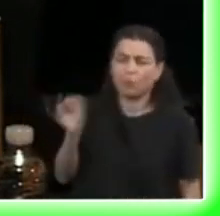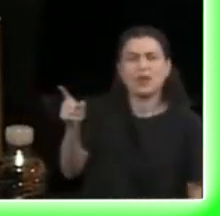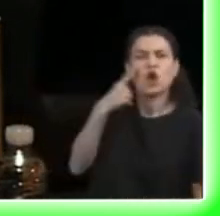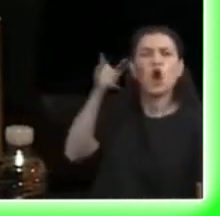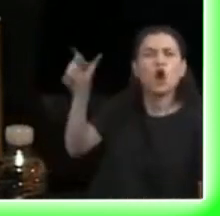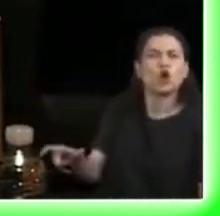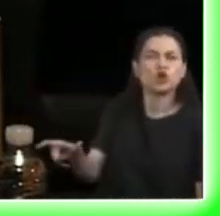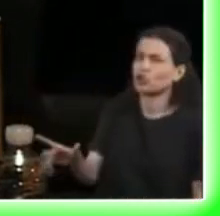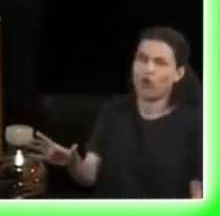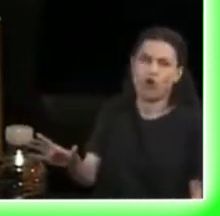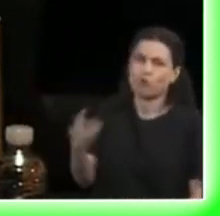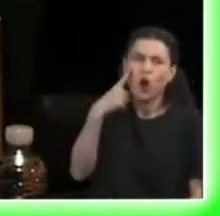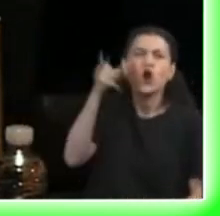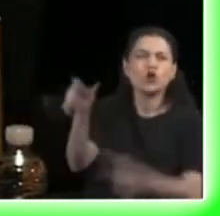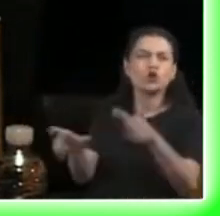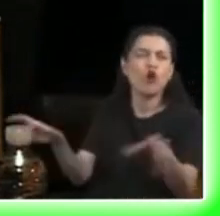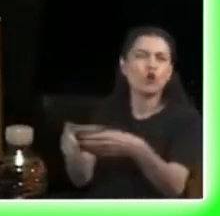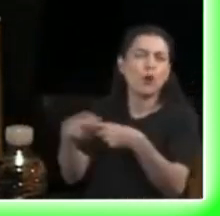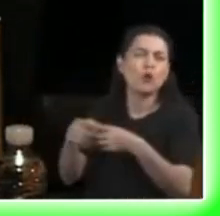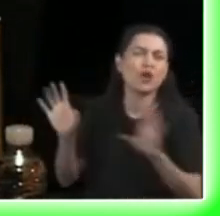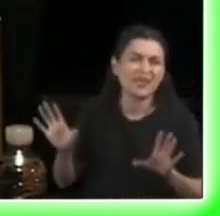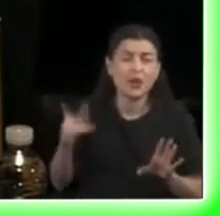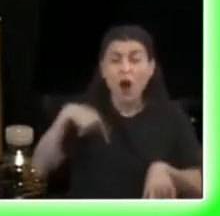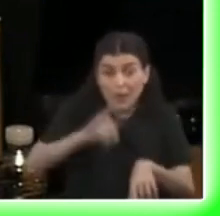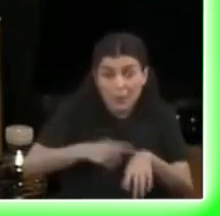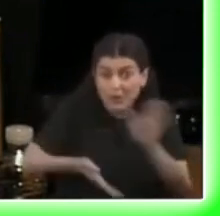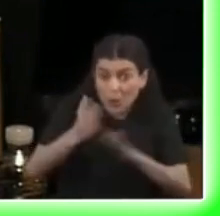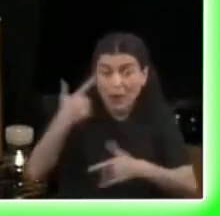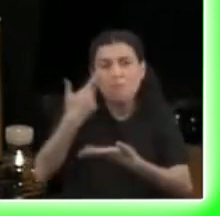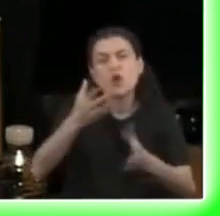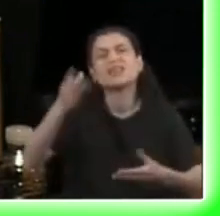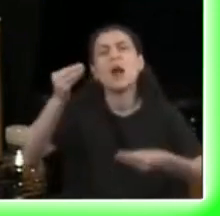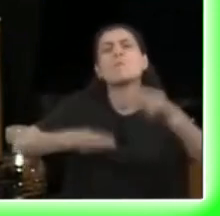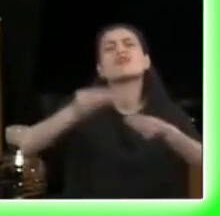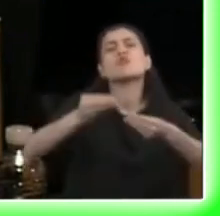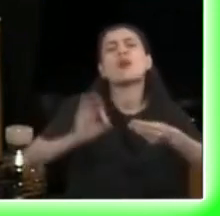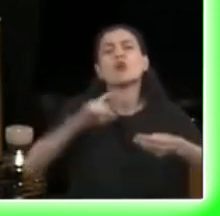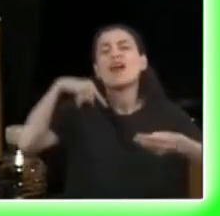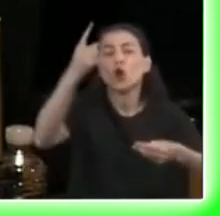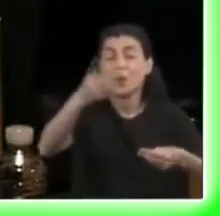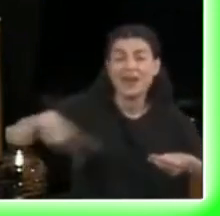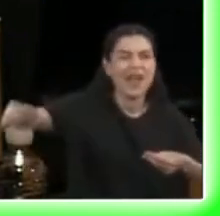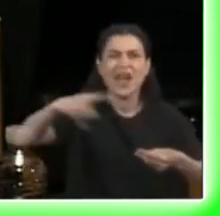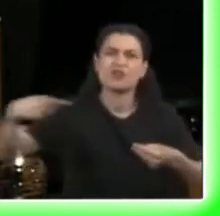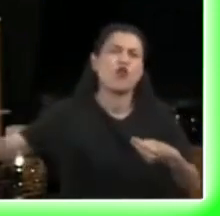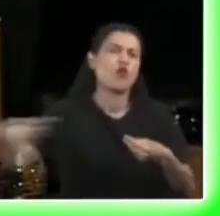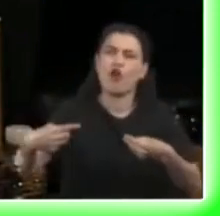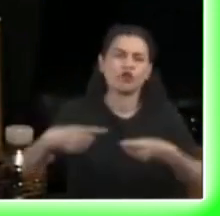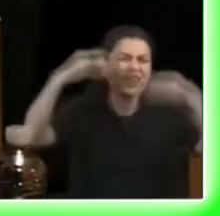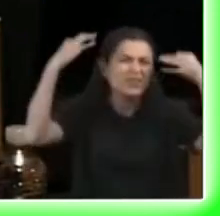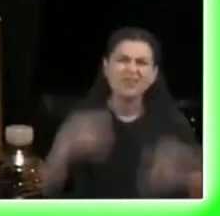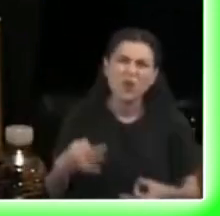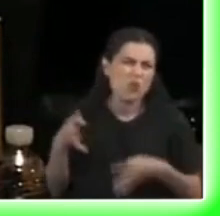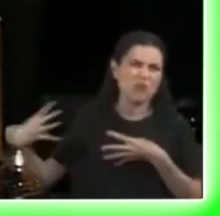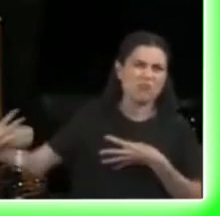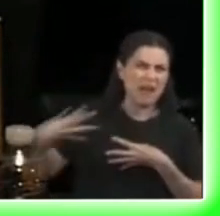Y ahora cuando discutimos el presupuesto va a pasar lo mismo. Ellos van a hacer lo imposible para que el presupuesto no salga. ¿Por